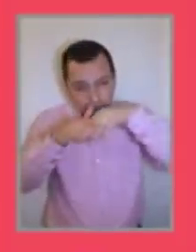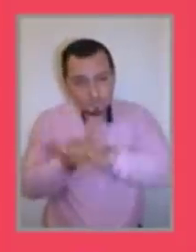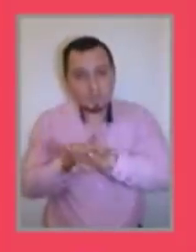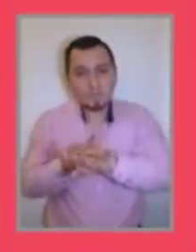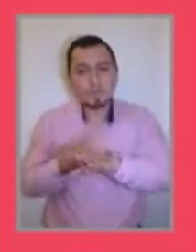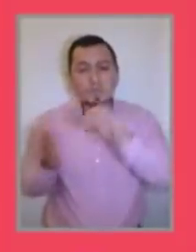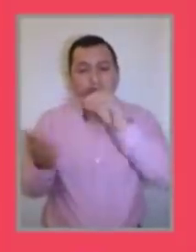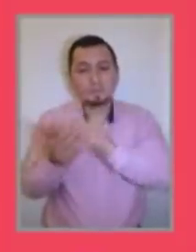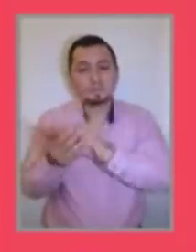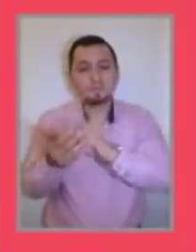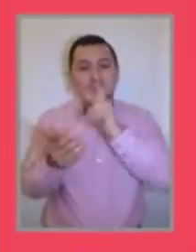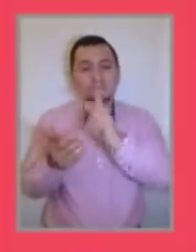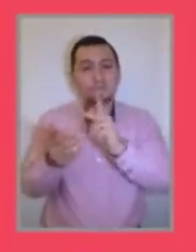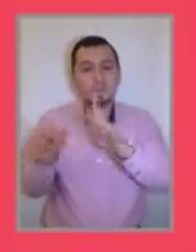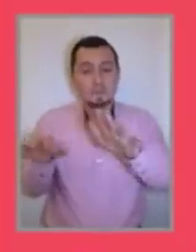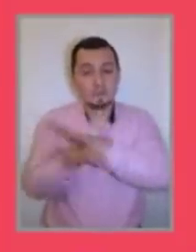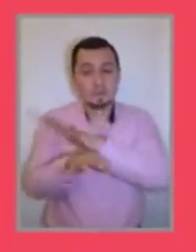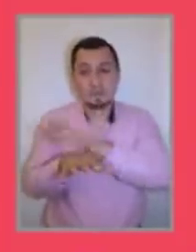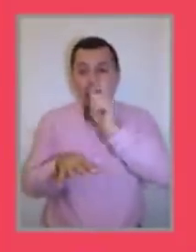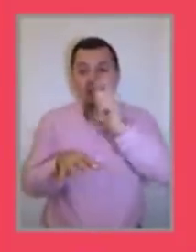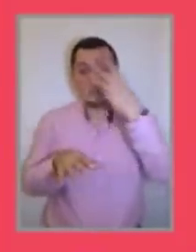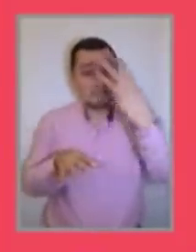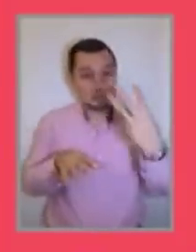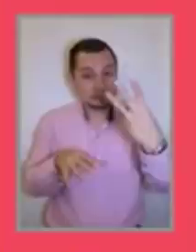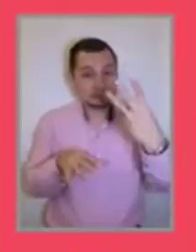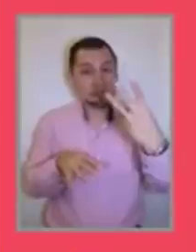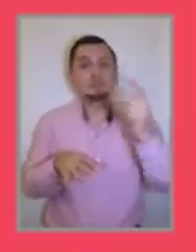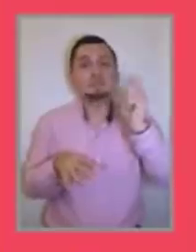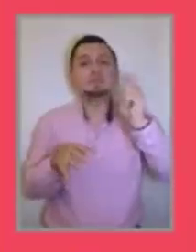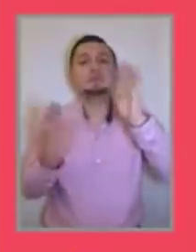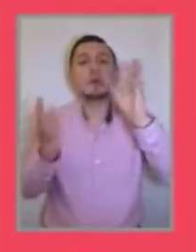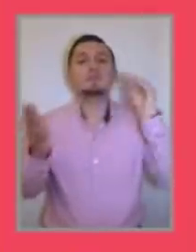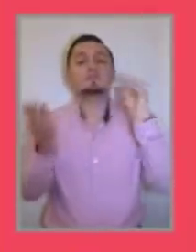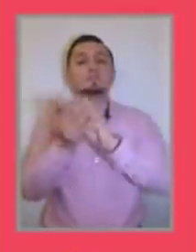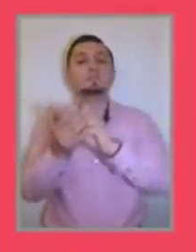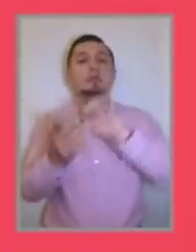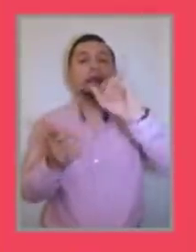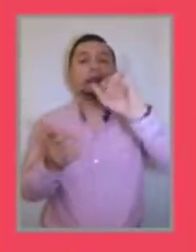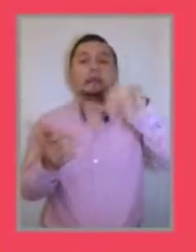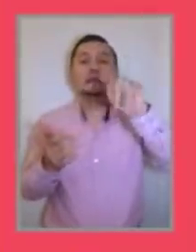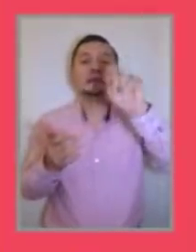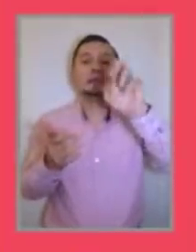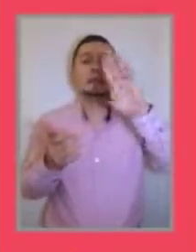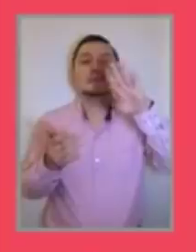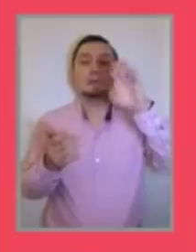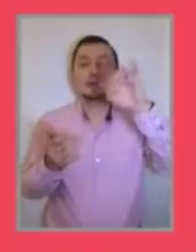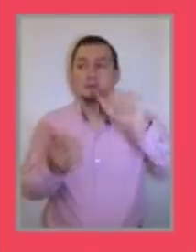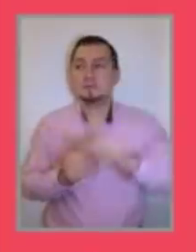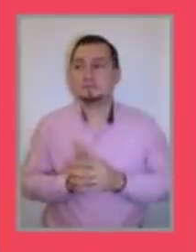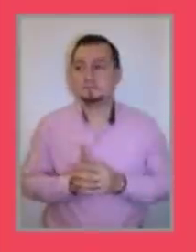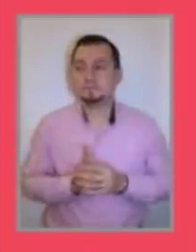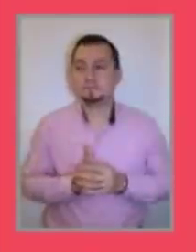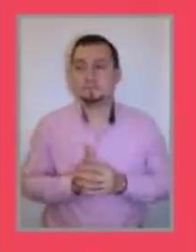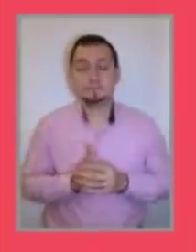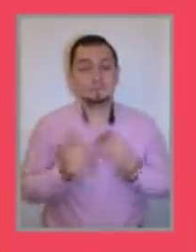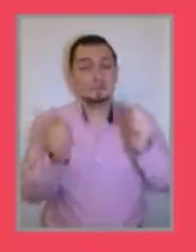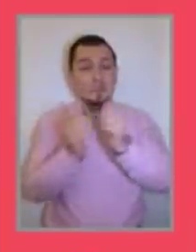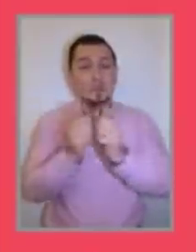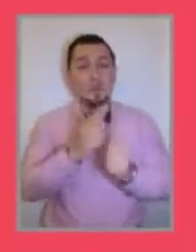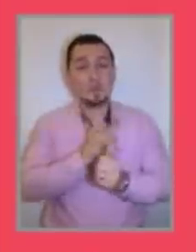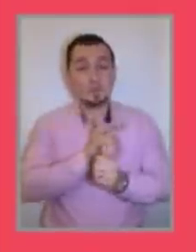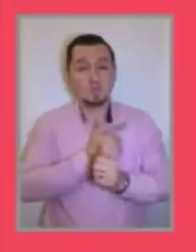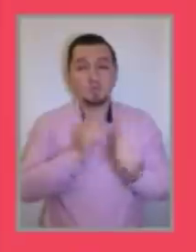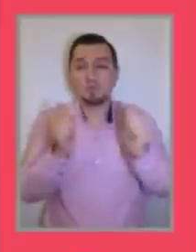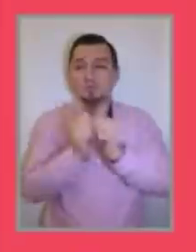error ahorita en el título, ahorita se lo cambiamos. Esta etapa 3 es la que hemos denominado etapa intermedia. ¿Nos la explicas, Juan Carlos, por favor? Sí, con todo gusto. Obviamente cada una de